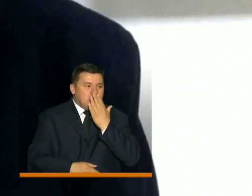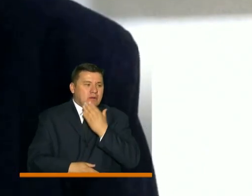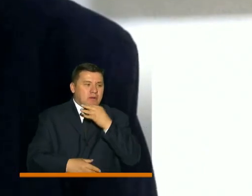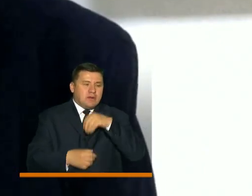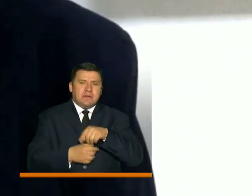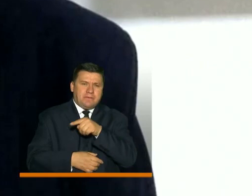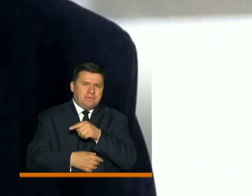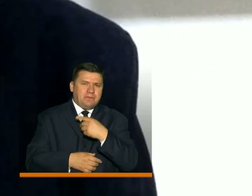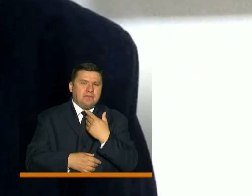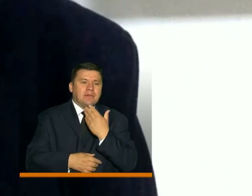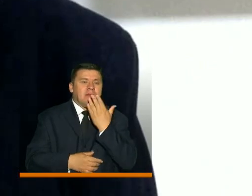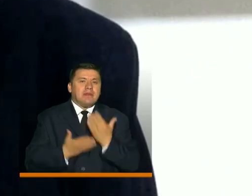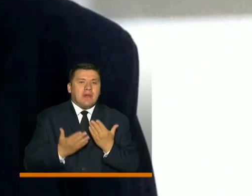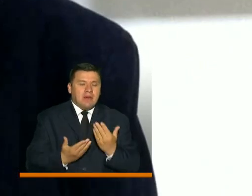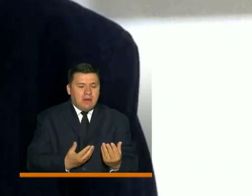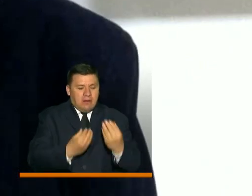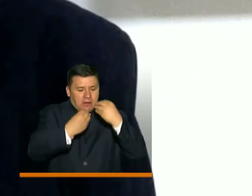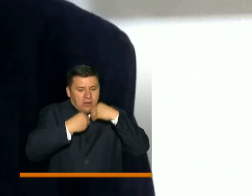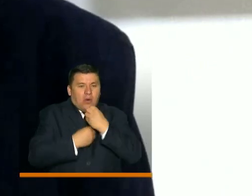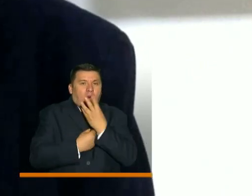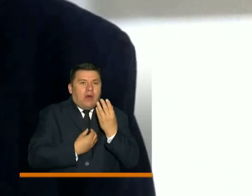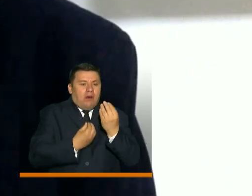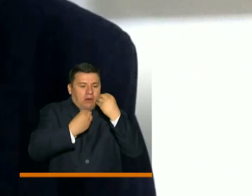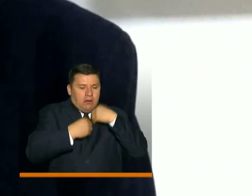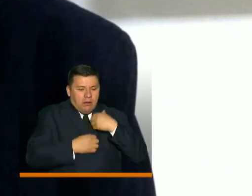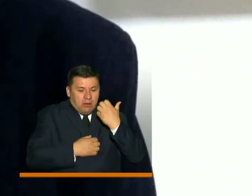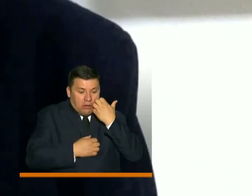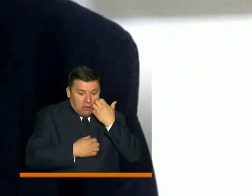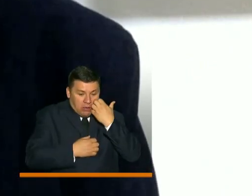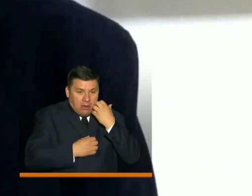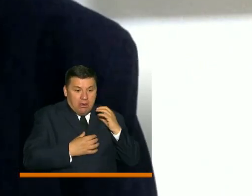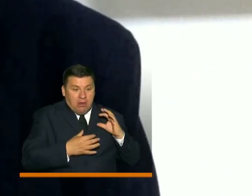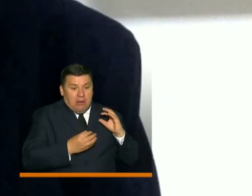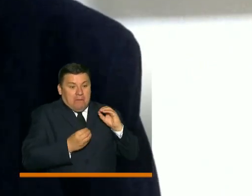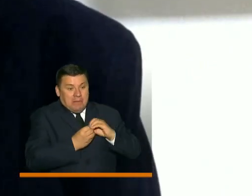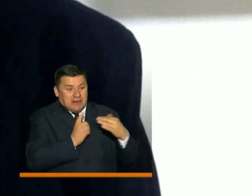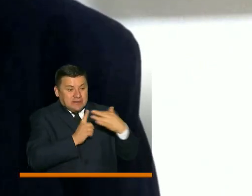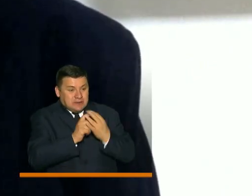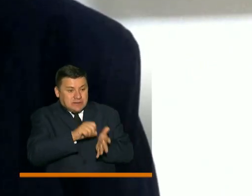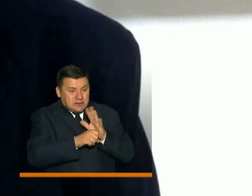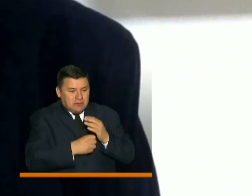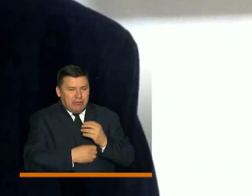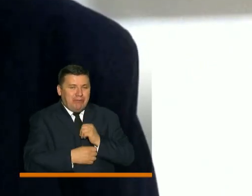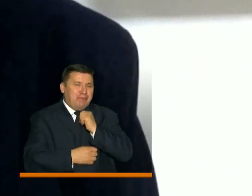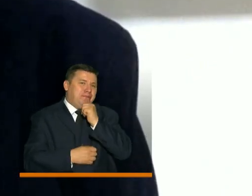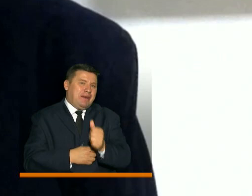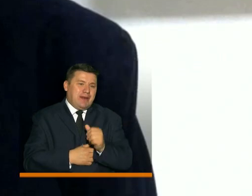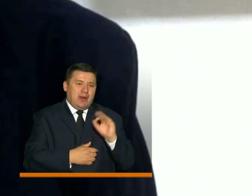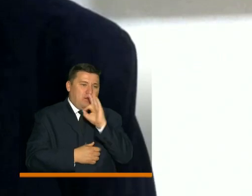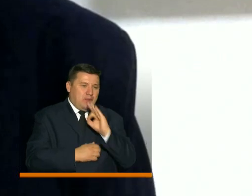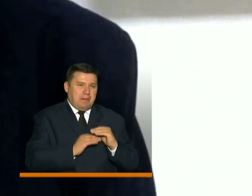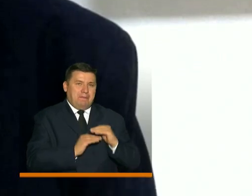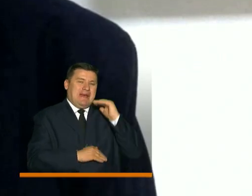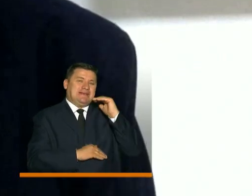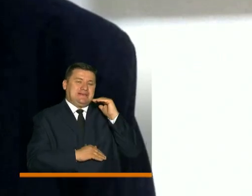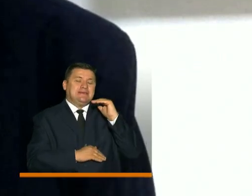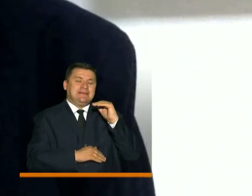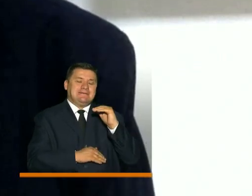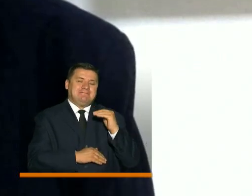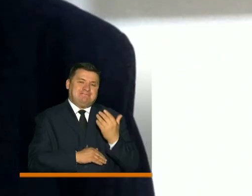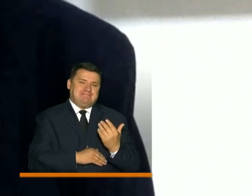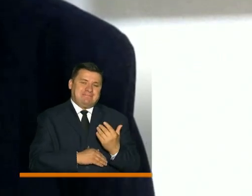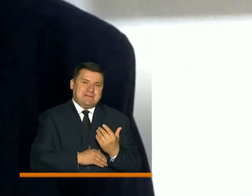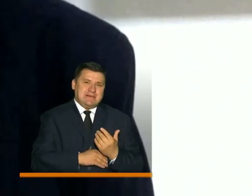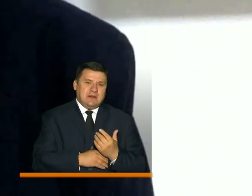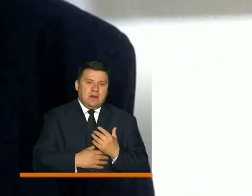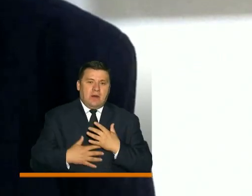virus que se haya depositado en el cuerpo, las comorbilidades, la edad y directamente relacionado con el